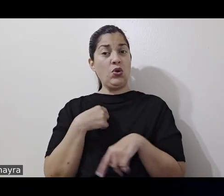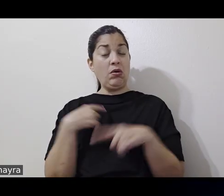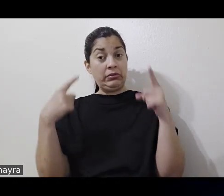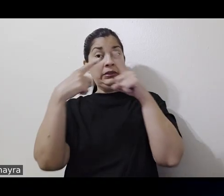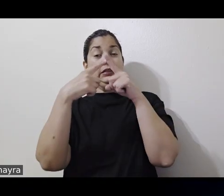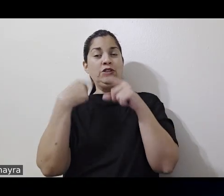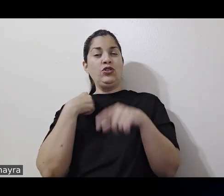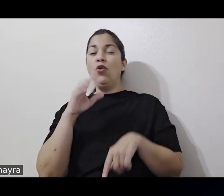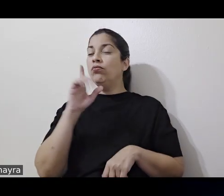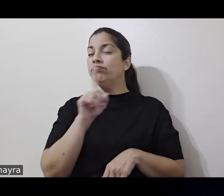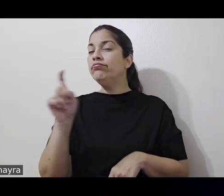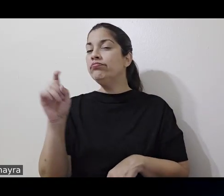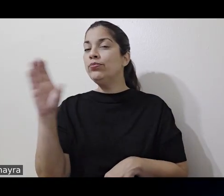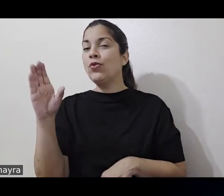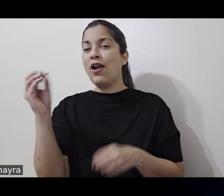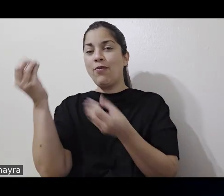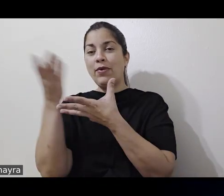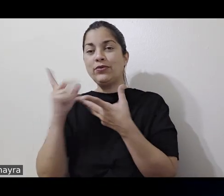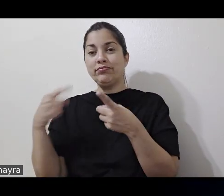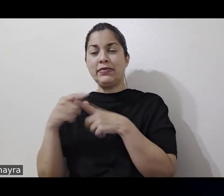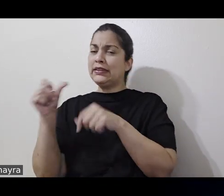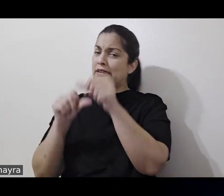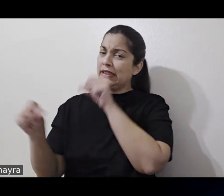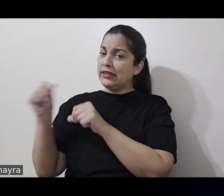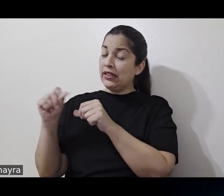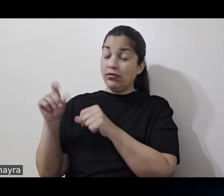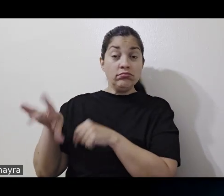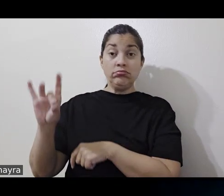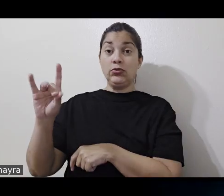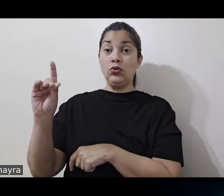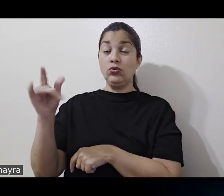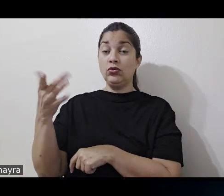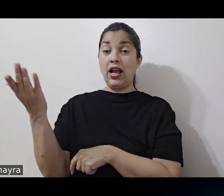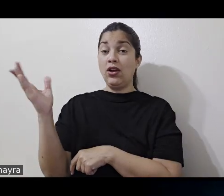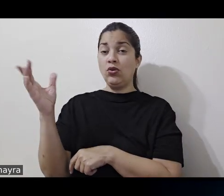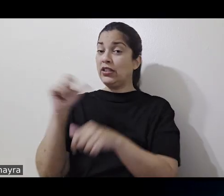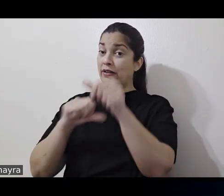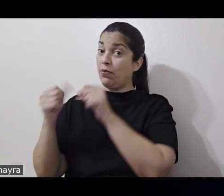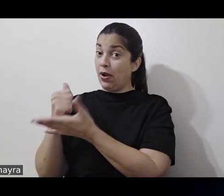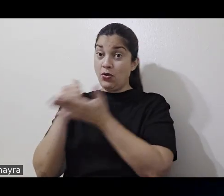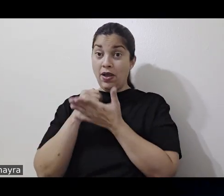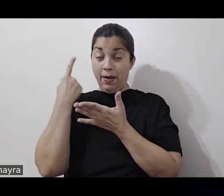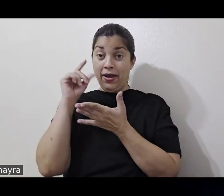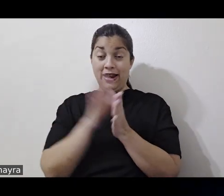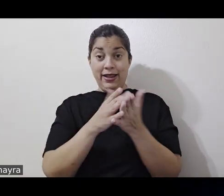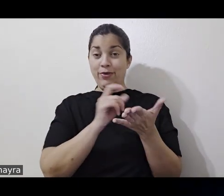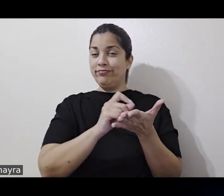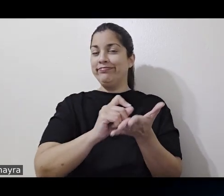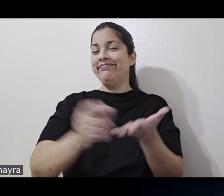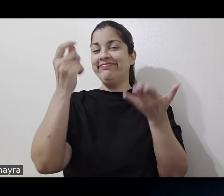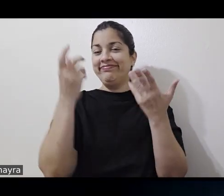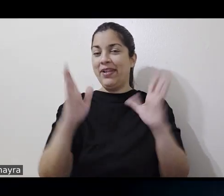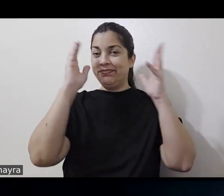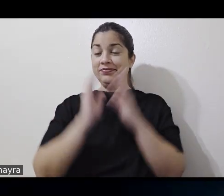información sobre cosas científicas y de casualidad encontré una cosa científica que me ayudaba a terminar el libro. Sé que tú